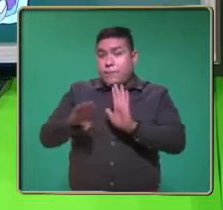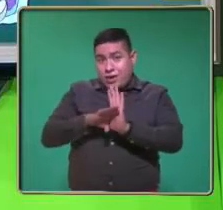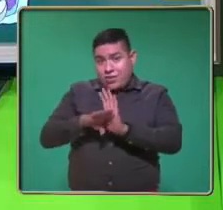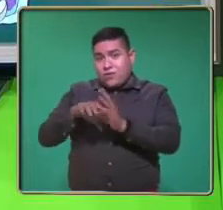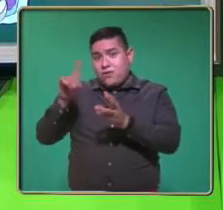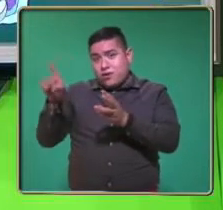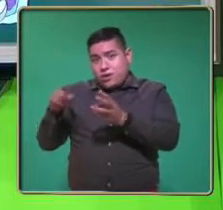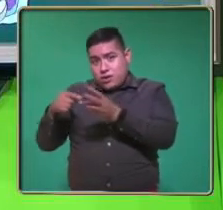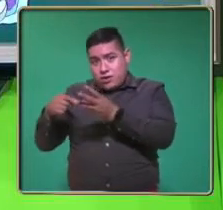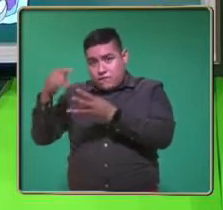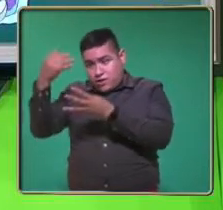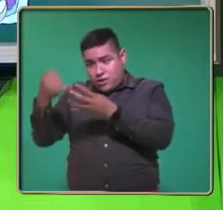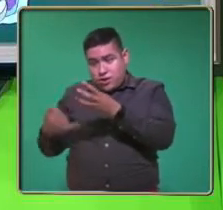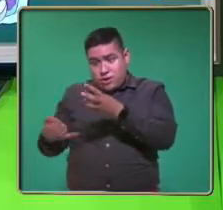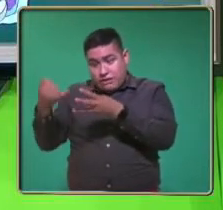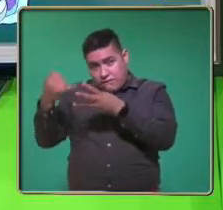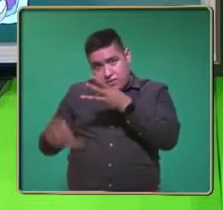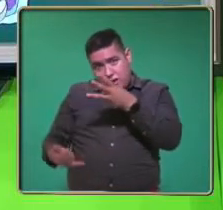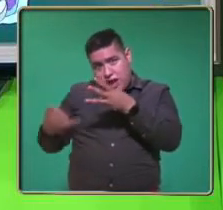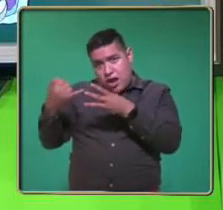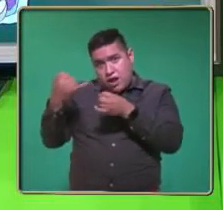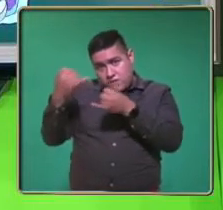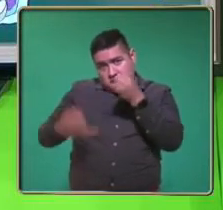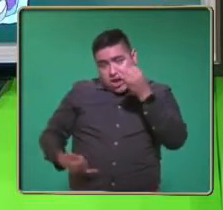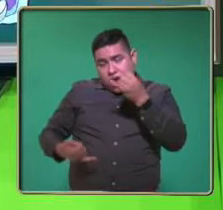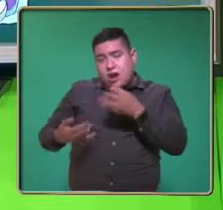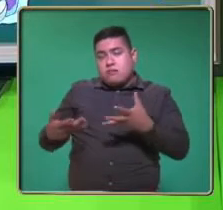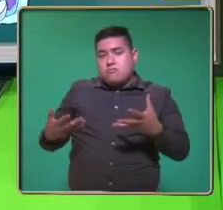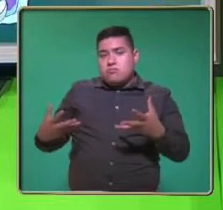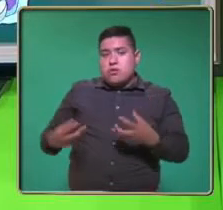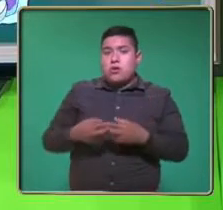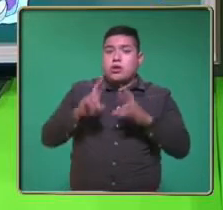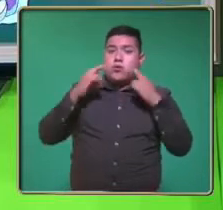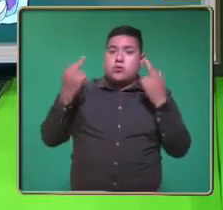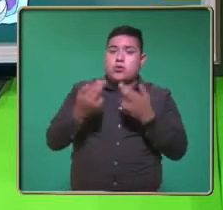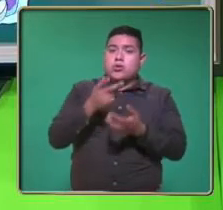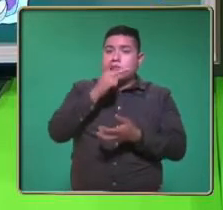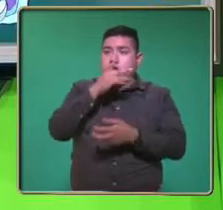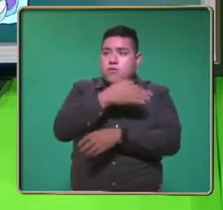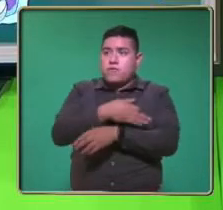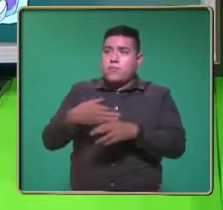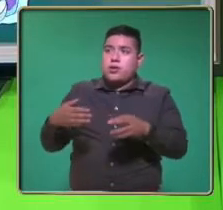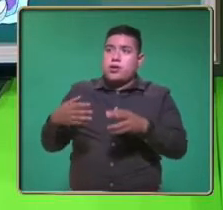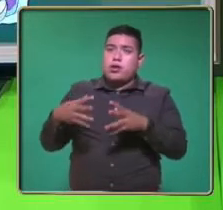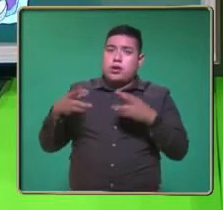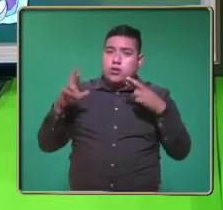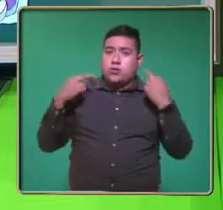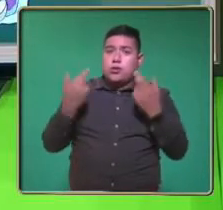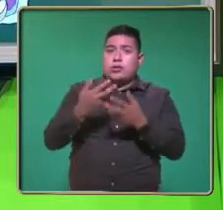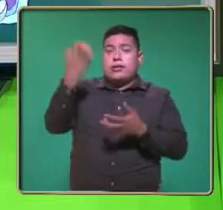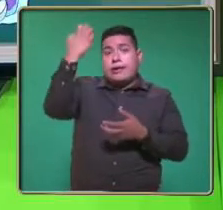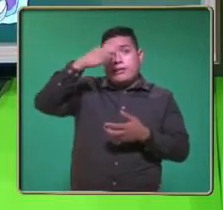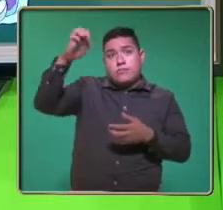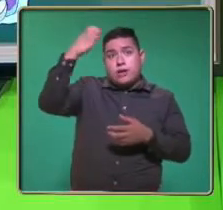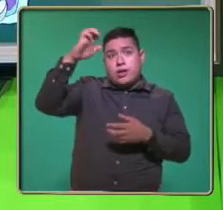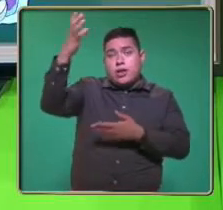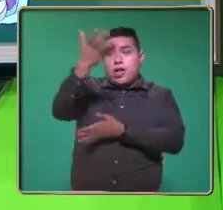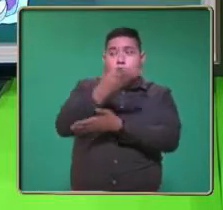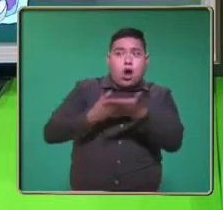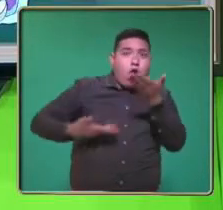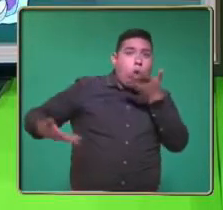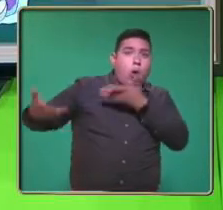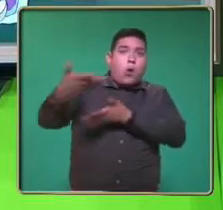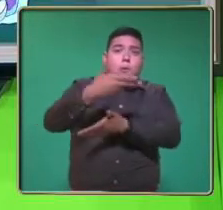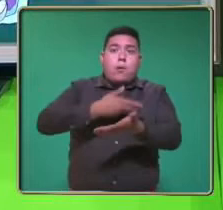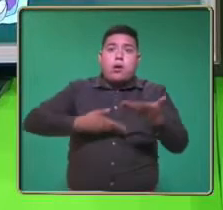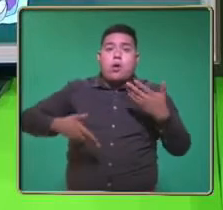otras reuniones para compartir con padres de familia las experiencias que has tenido durante el ciclo, o bien pudieran ser de manera informal